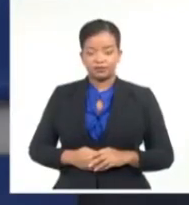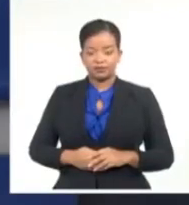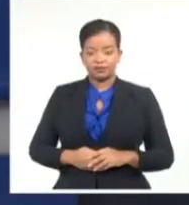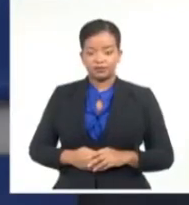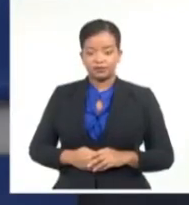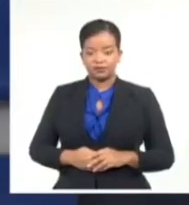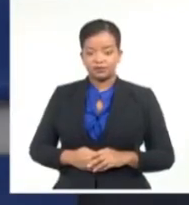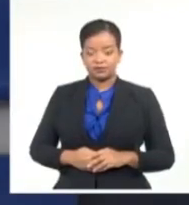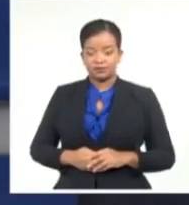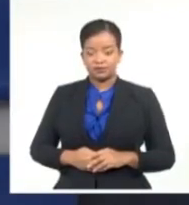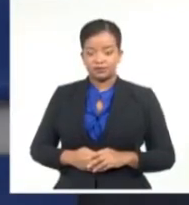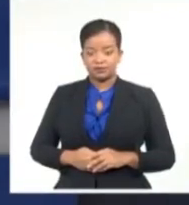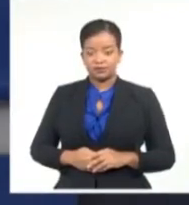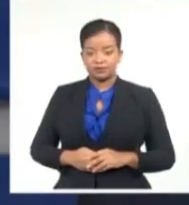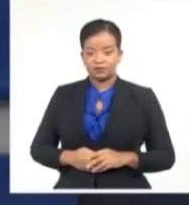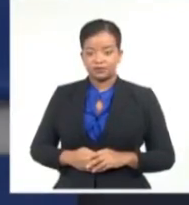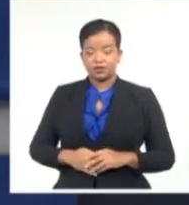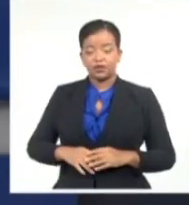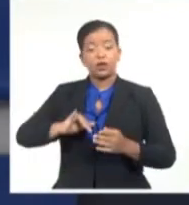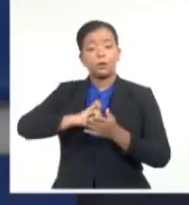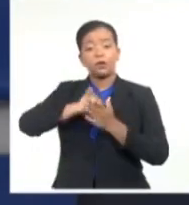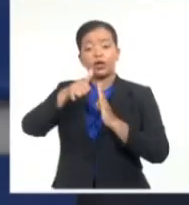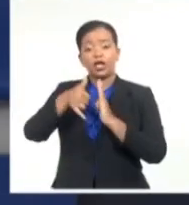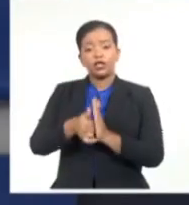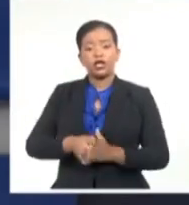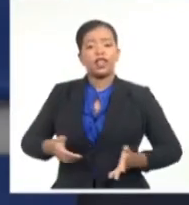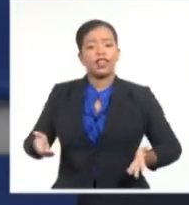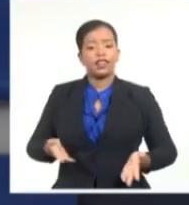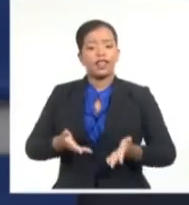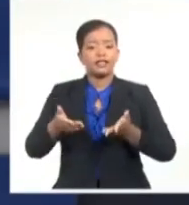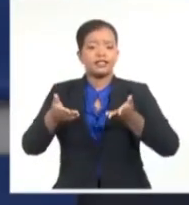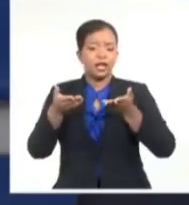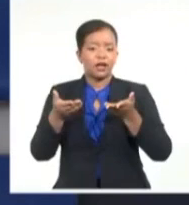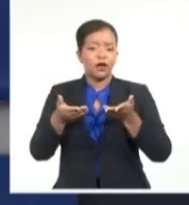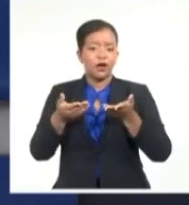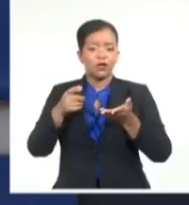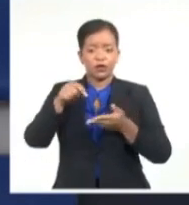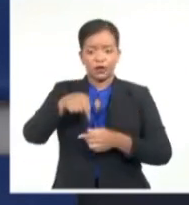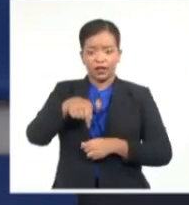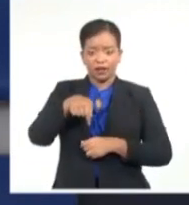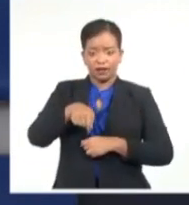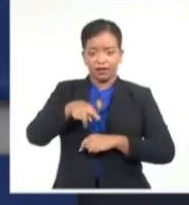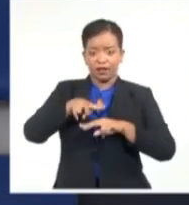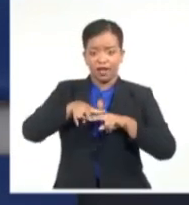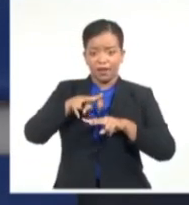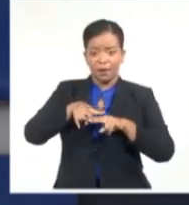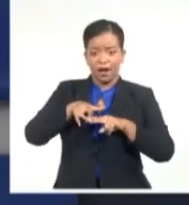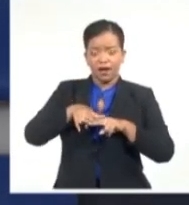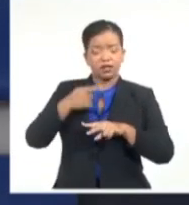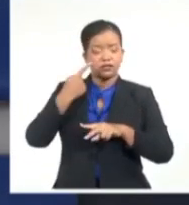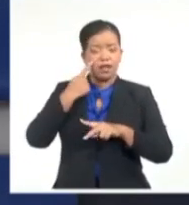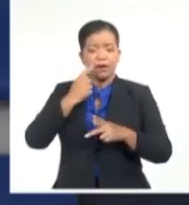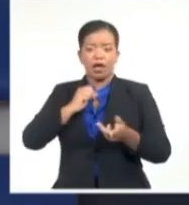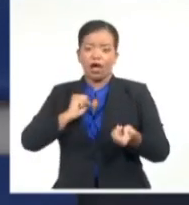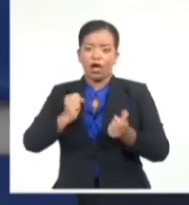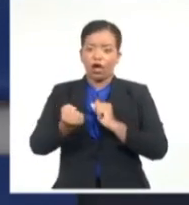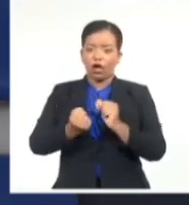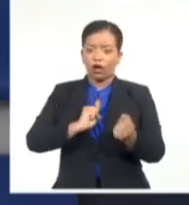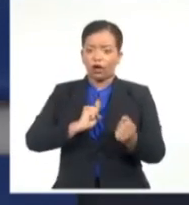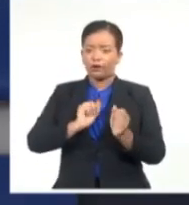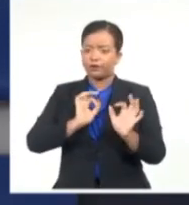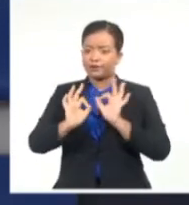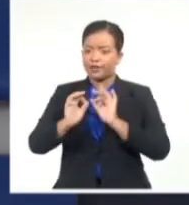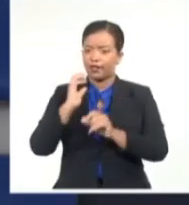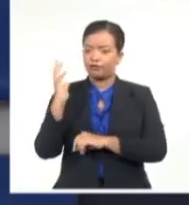El proyecto de desarrollo local habanero La Botica de la Abuela apuesta por prácticas agroecológicas para la promoción de la medicina